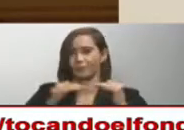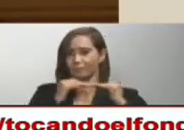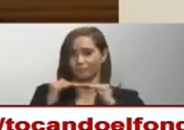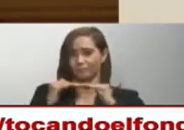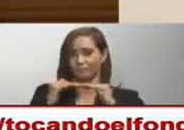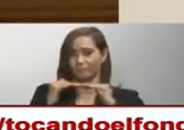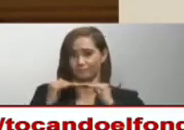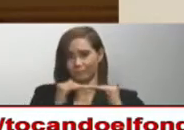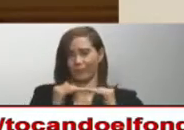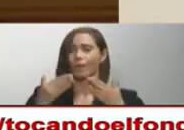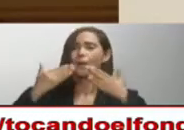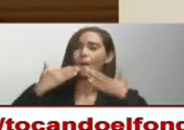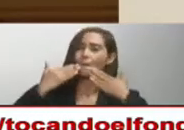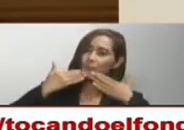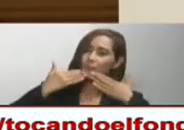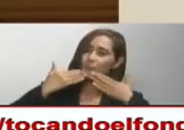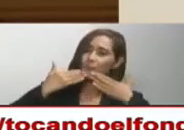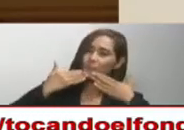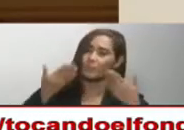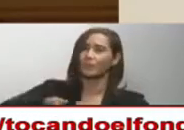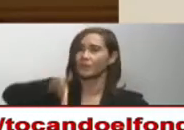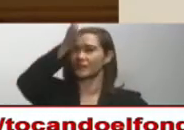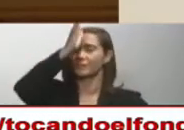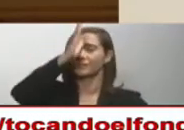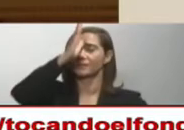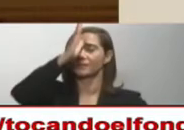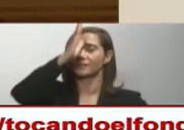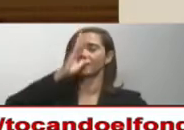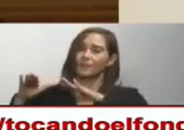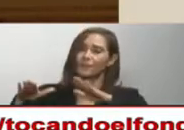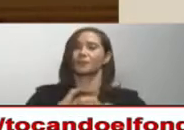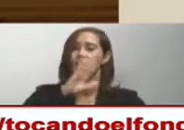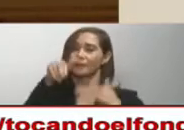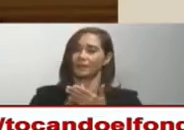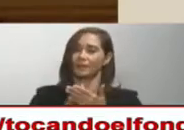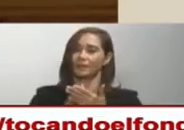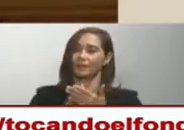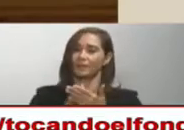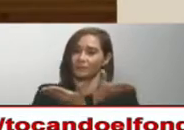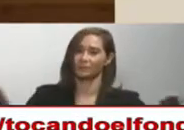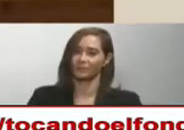y sostenible. Muchas gracias y que Dios nos bendiga a todos.